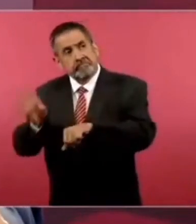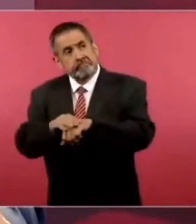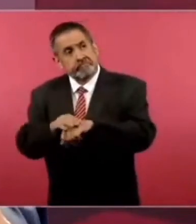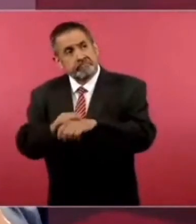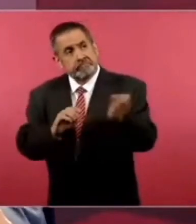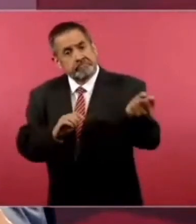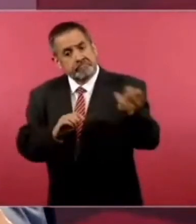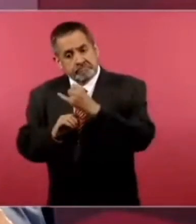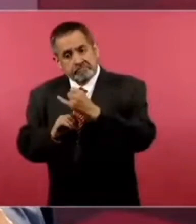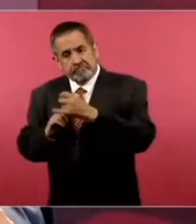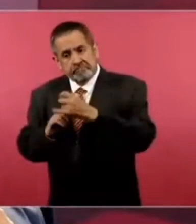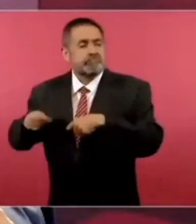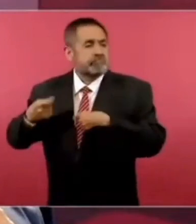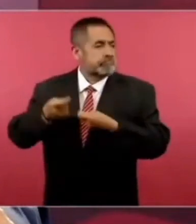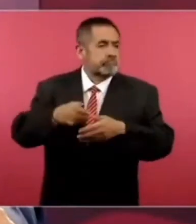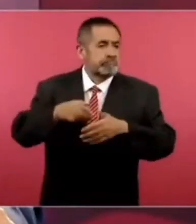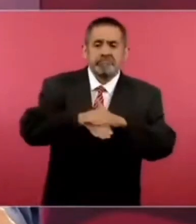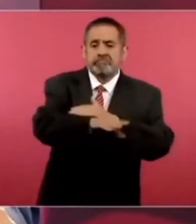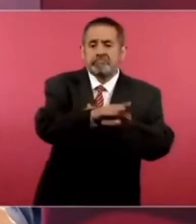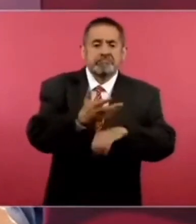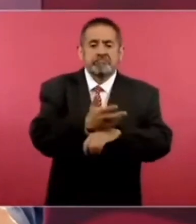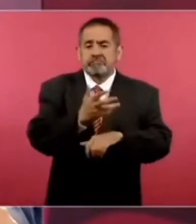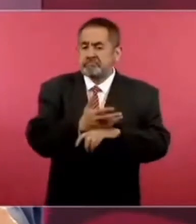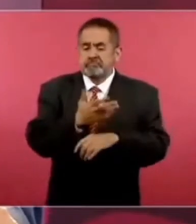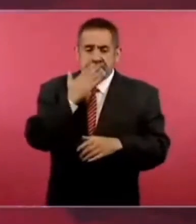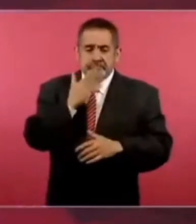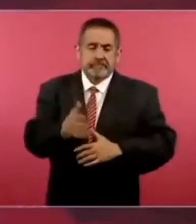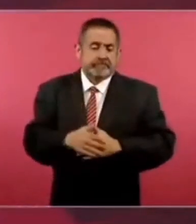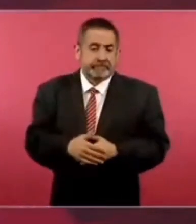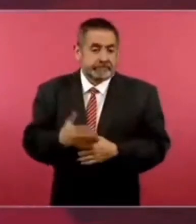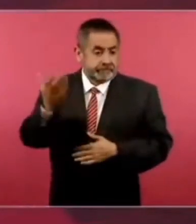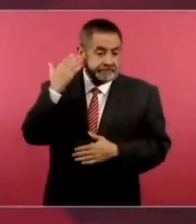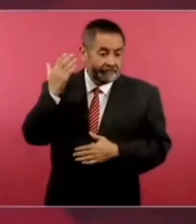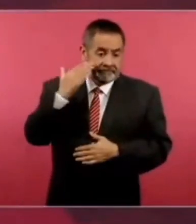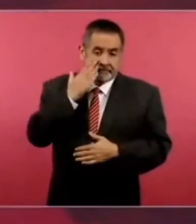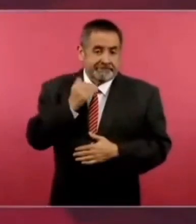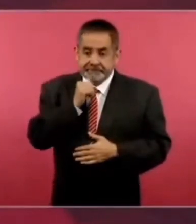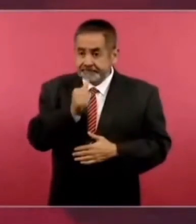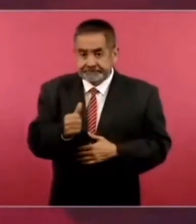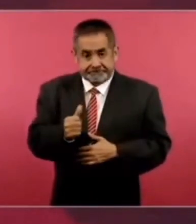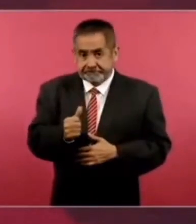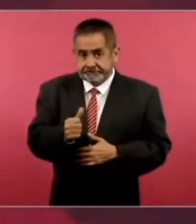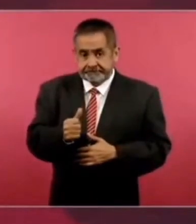para ingresar a Estados Unidos. Eso no existía.